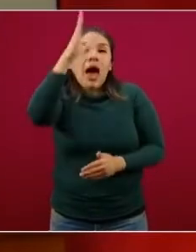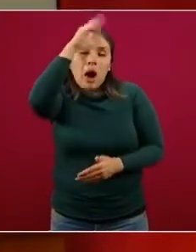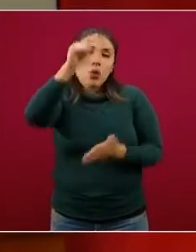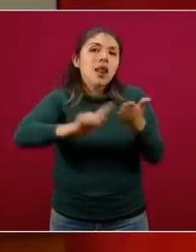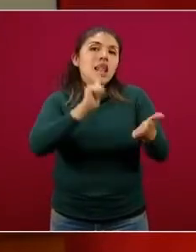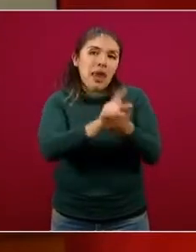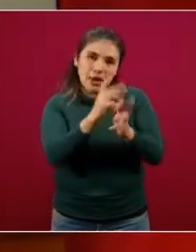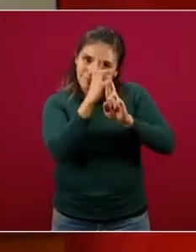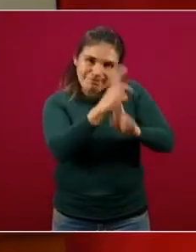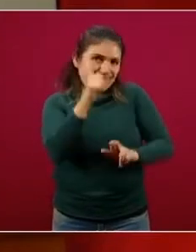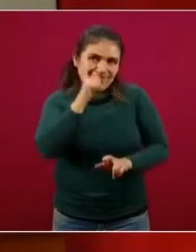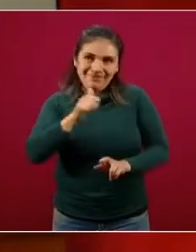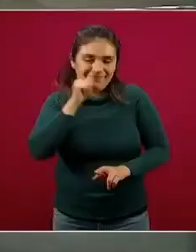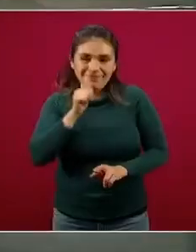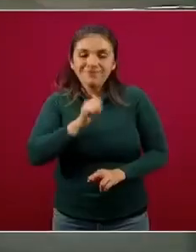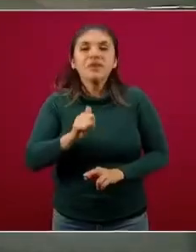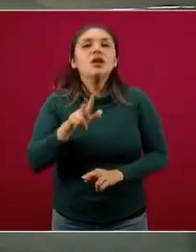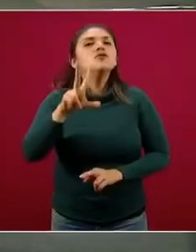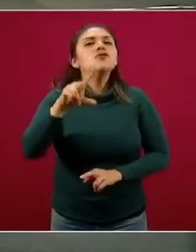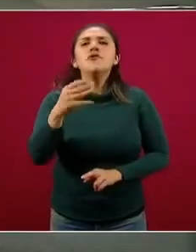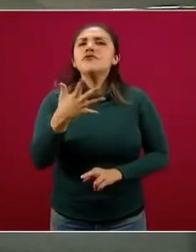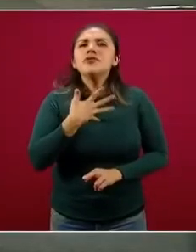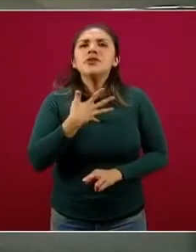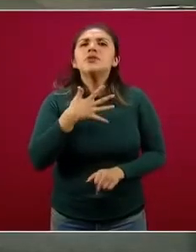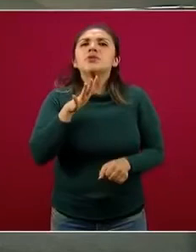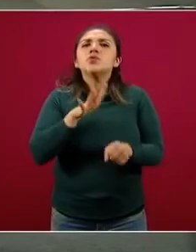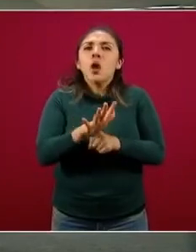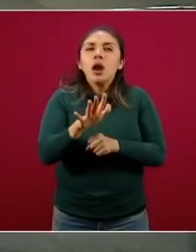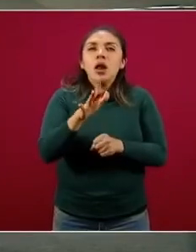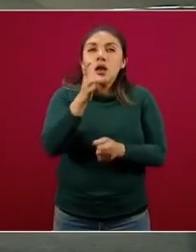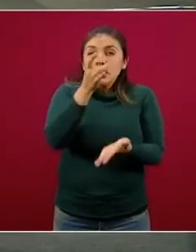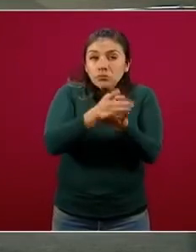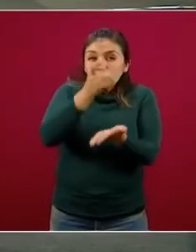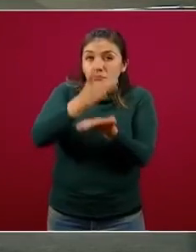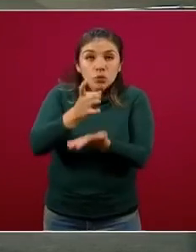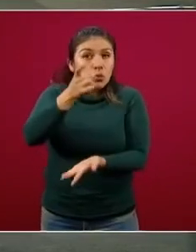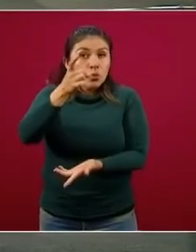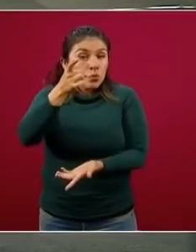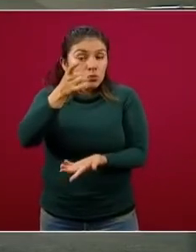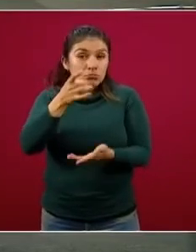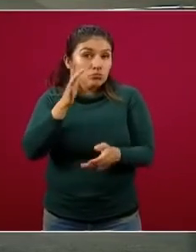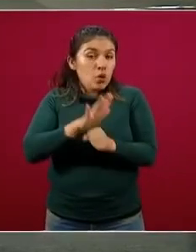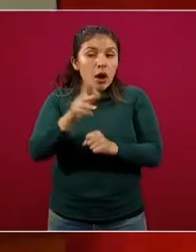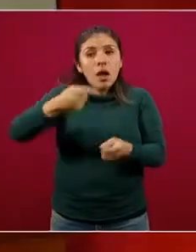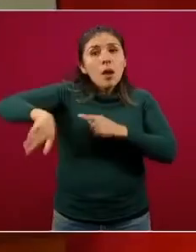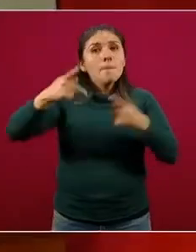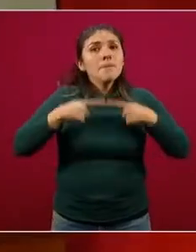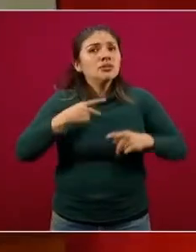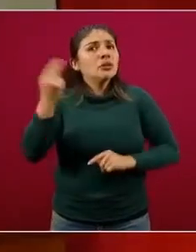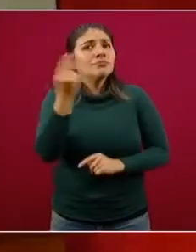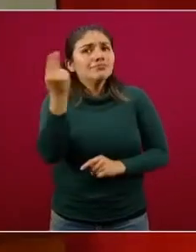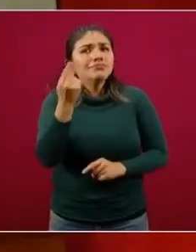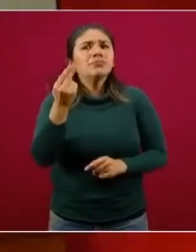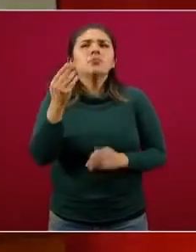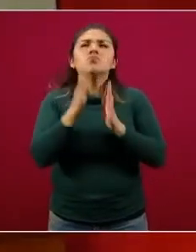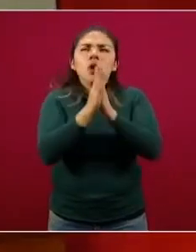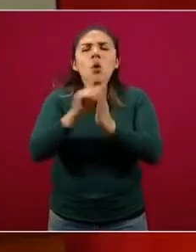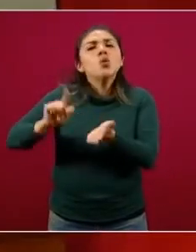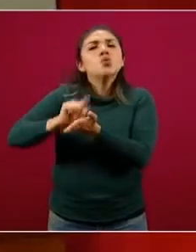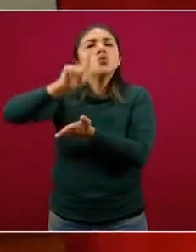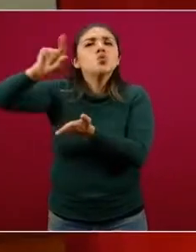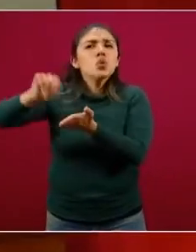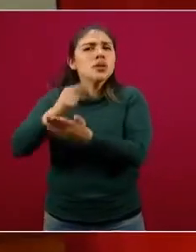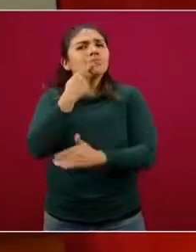ley. No tenían un identificador único, lo solicitó la ciudadanía a través de Twitter, se hizo